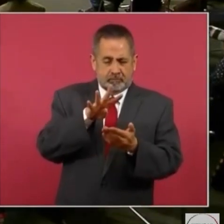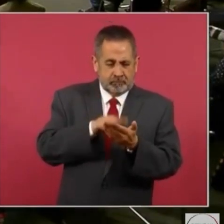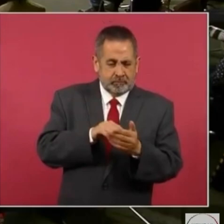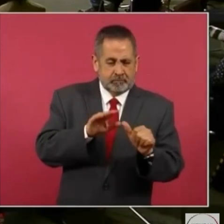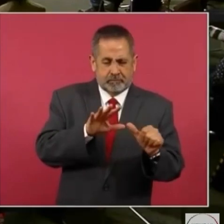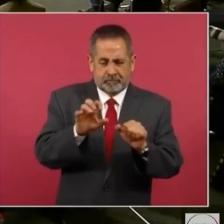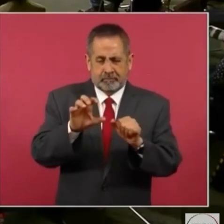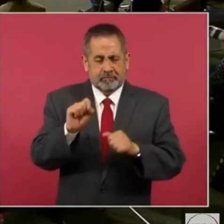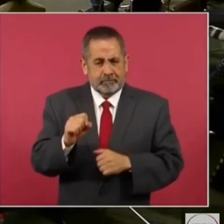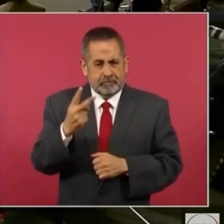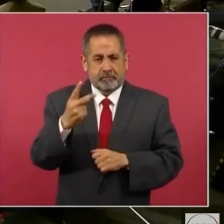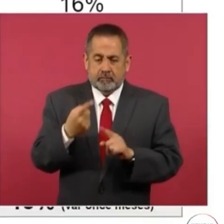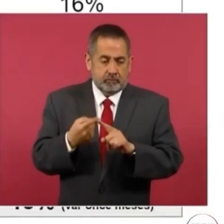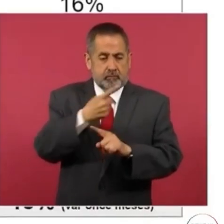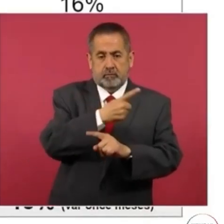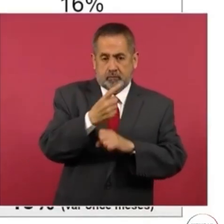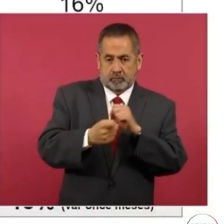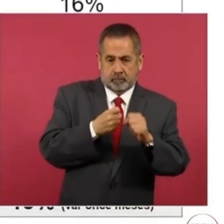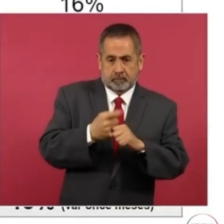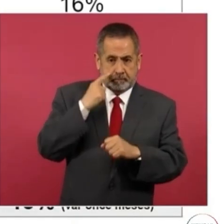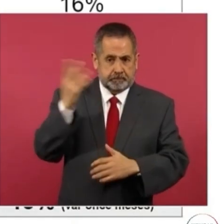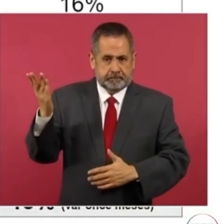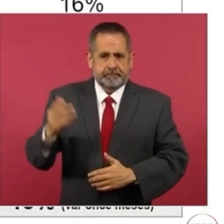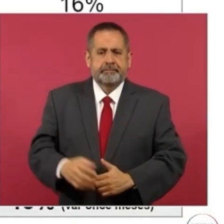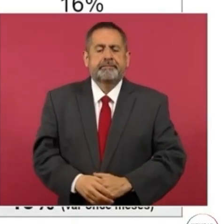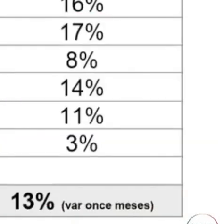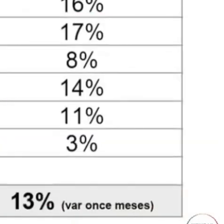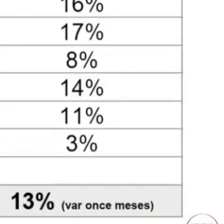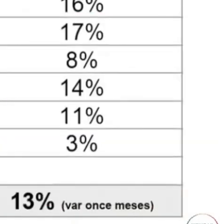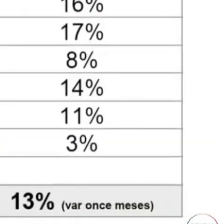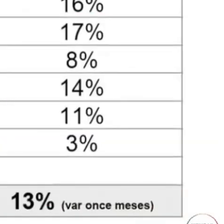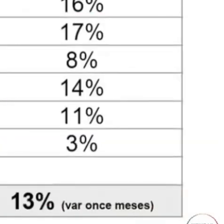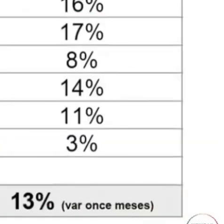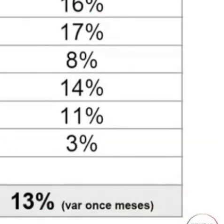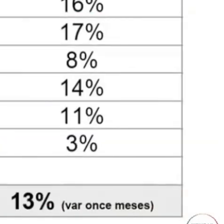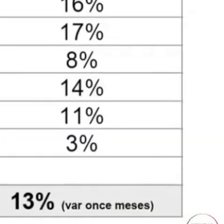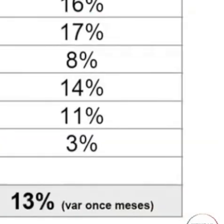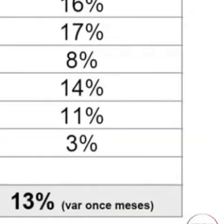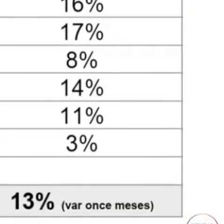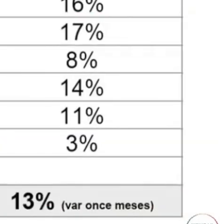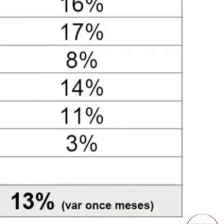4.662 fue el año pasado. Nosotros proyectamos